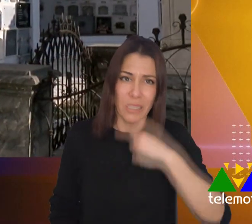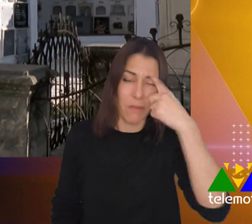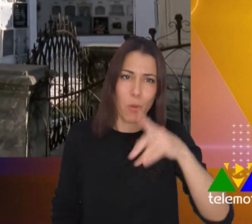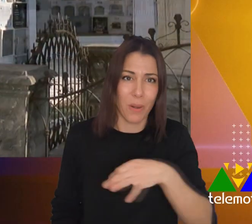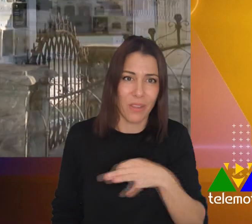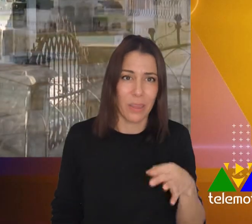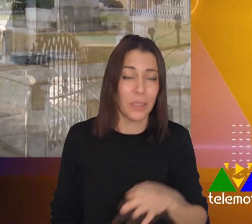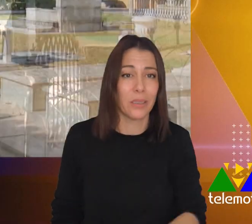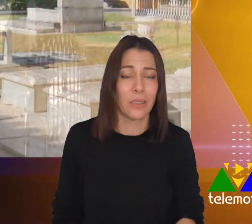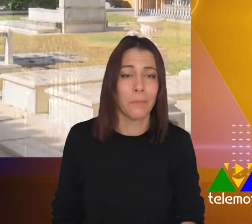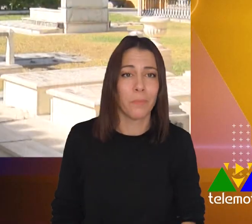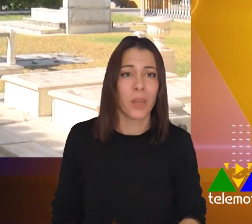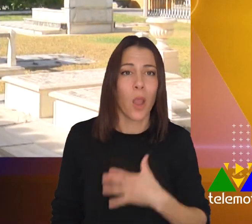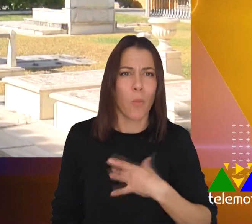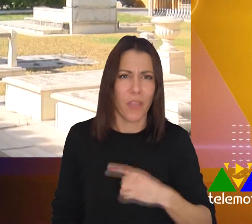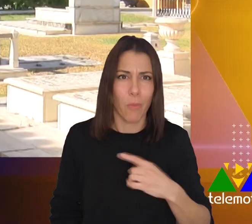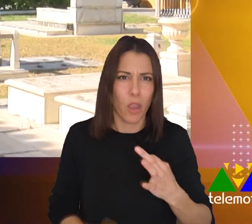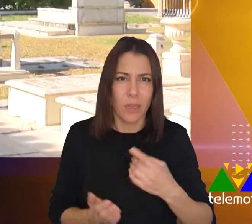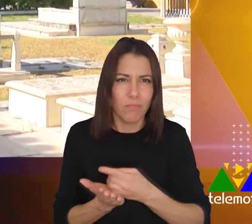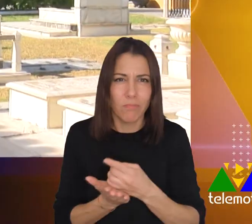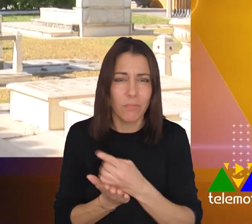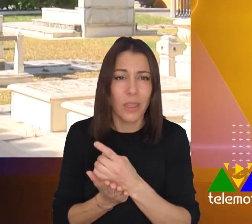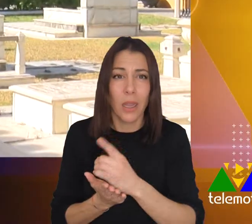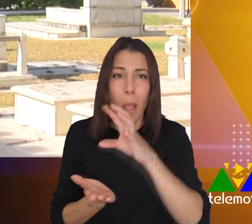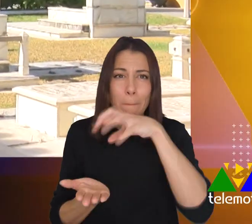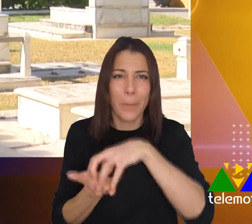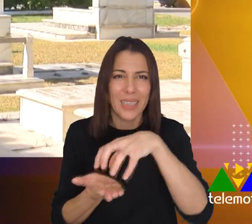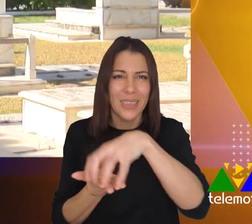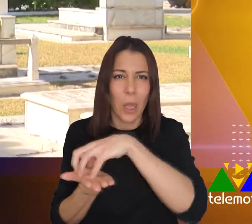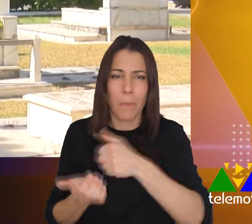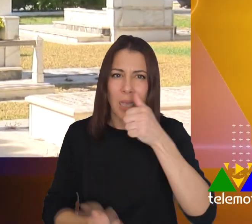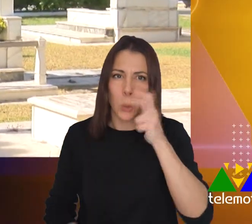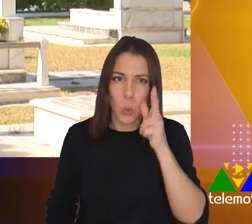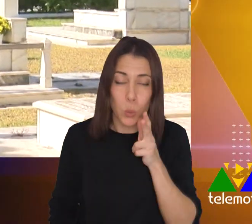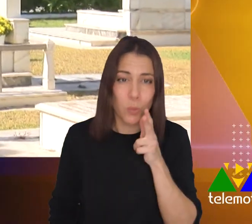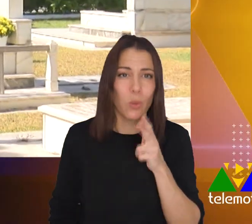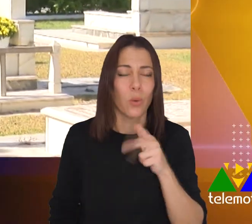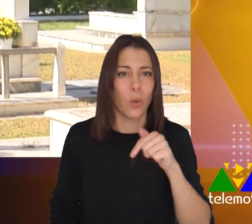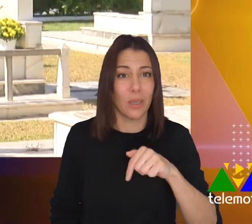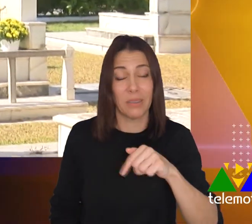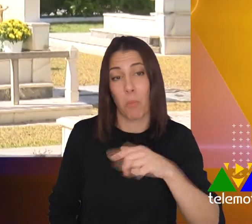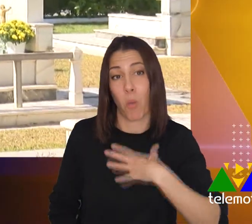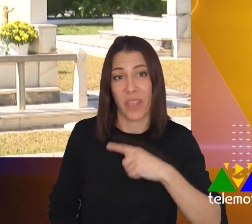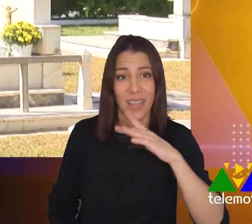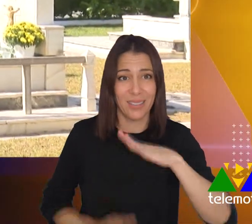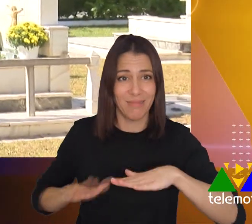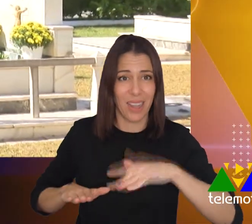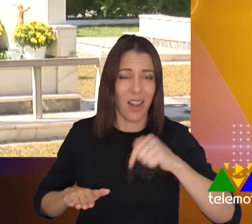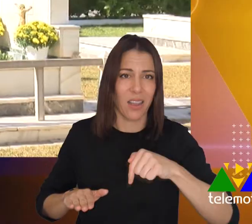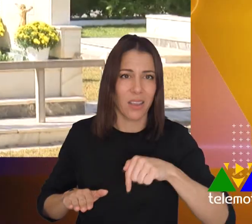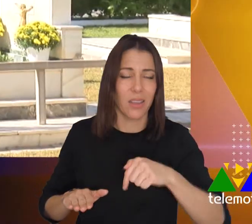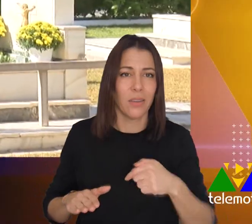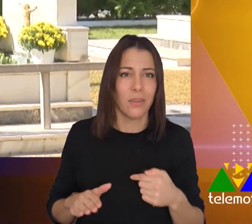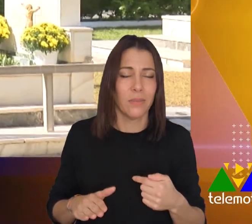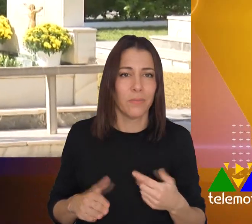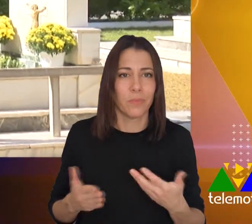perfectamente y podemos recorrer, pues quizás los panteones de más prestancia estén aquí y quizás, pues